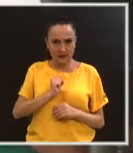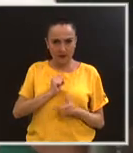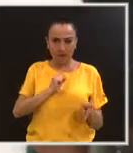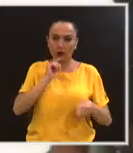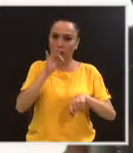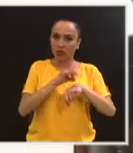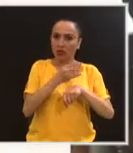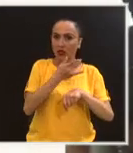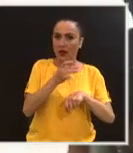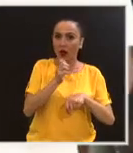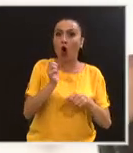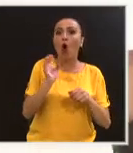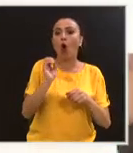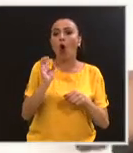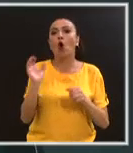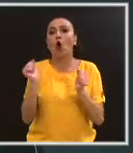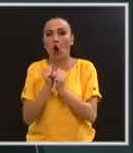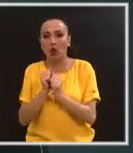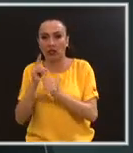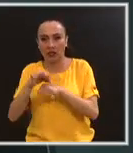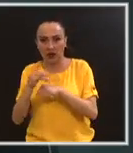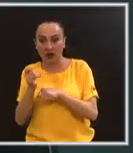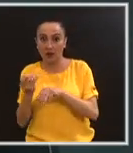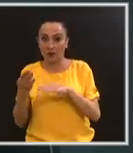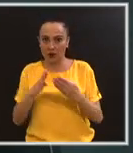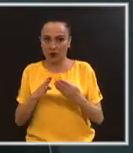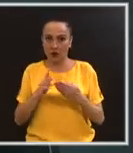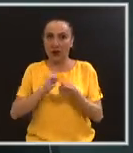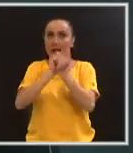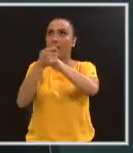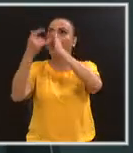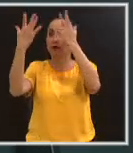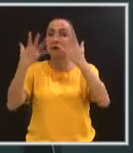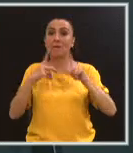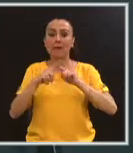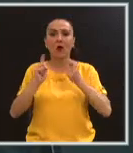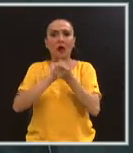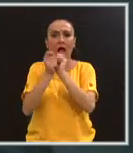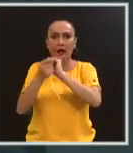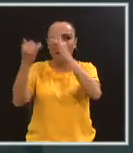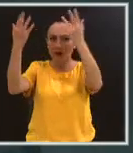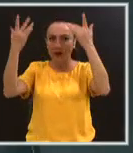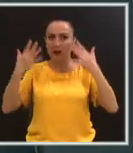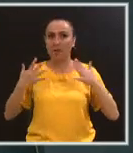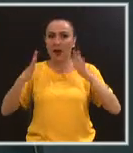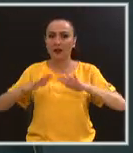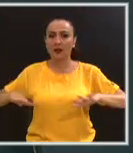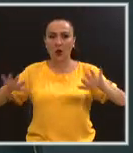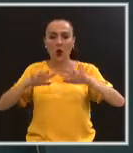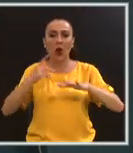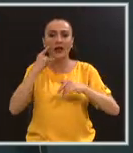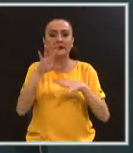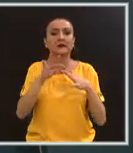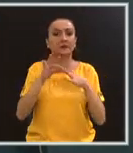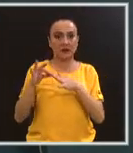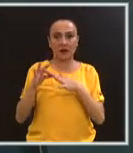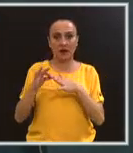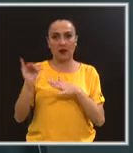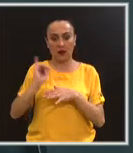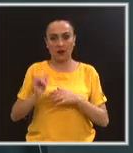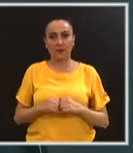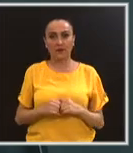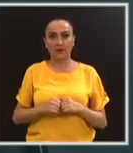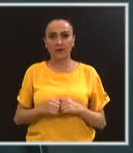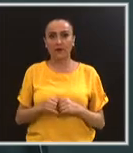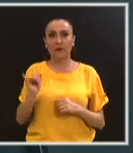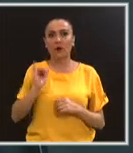dengue o con dengue Y eso es cambio climático pero el cambio climático tiene también un fenómeno especial eh que